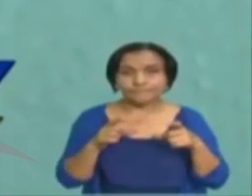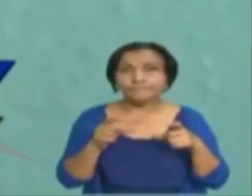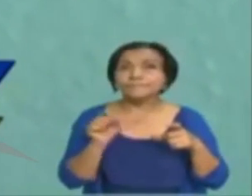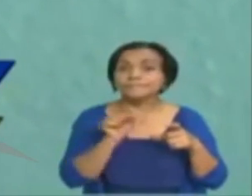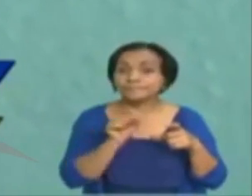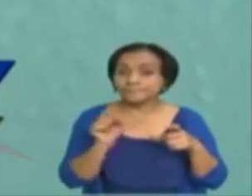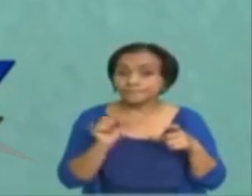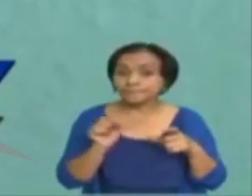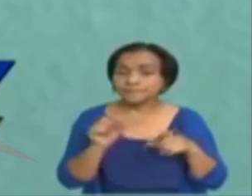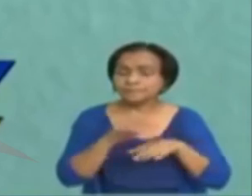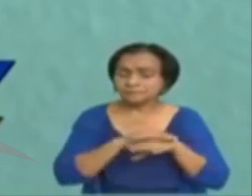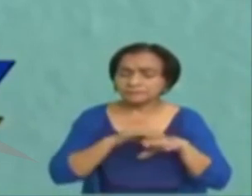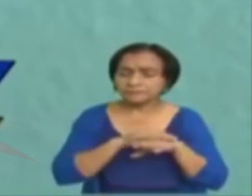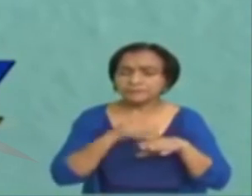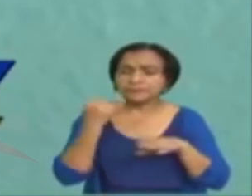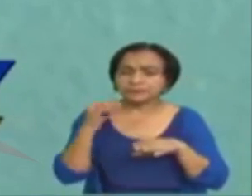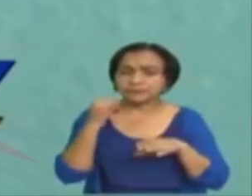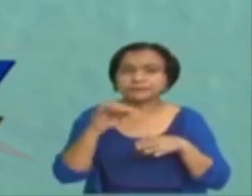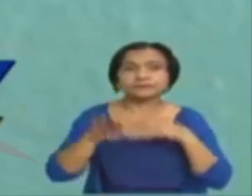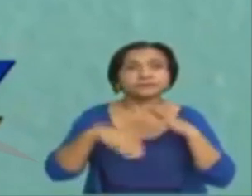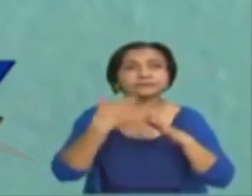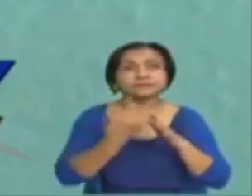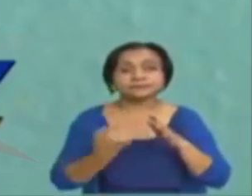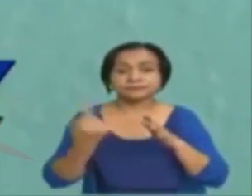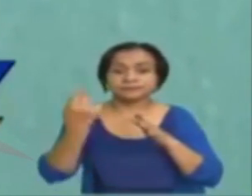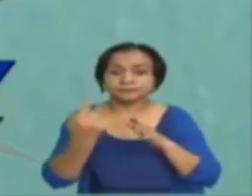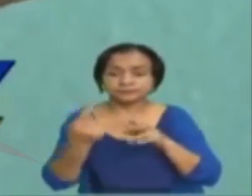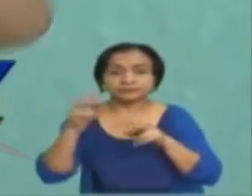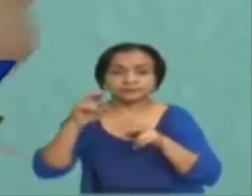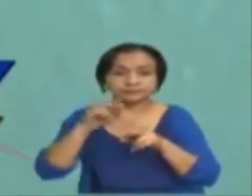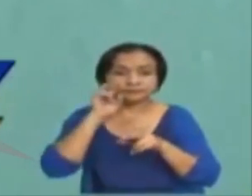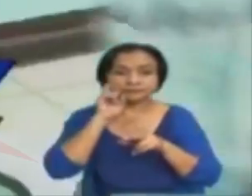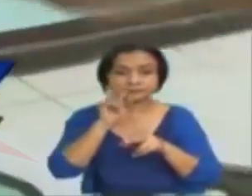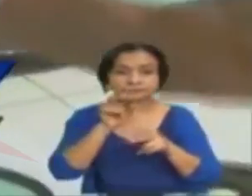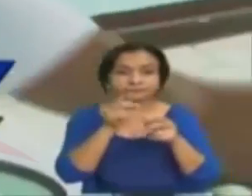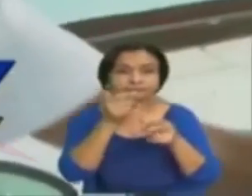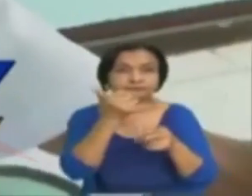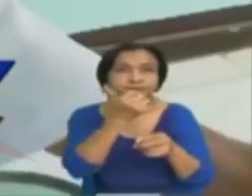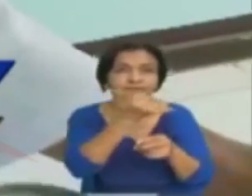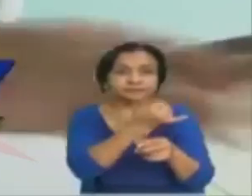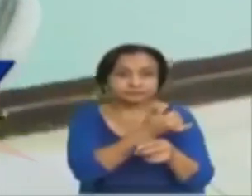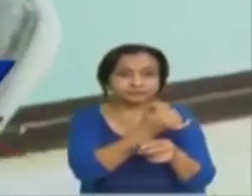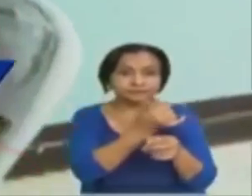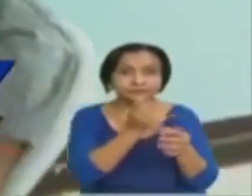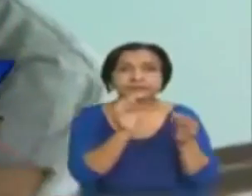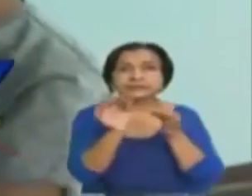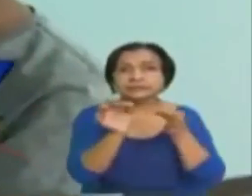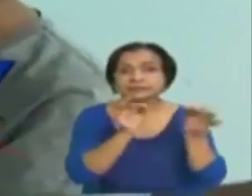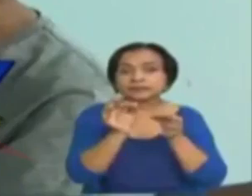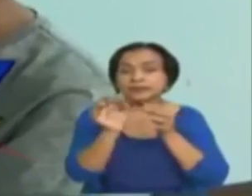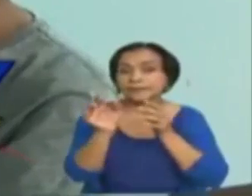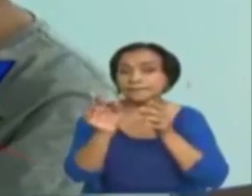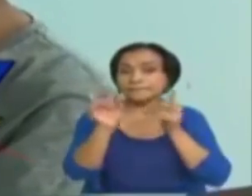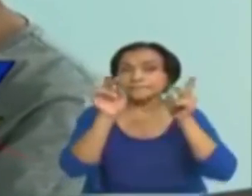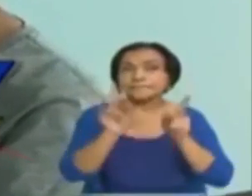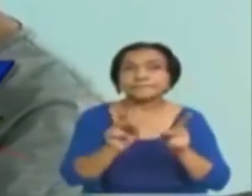garantizar todos los programas y nuestros hermanos y hermanas en los hogares, las comarcas, las